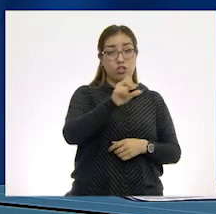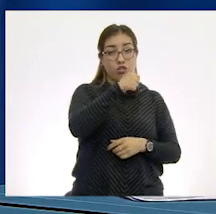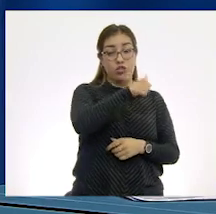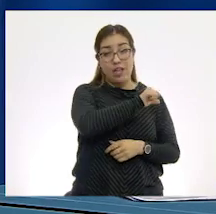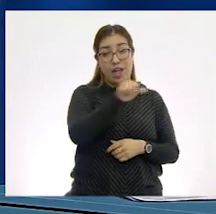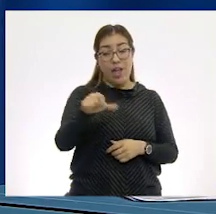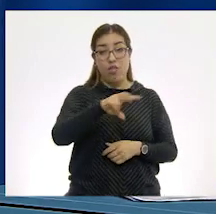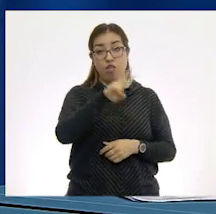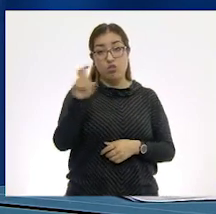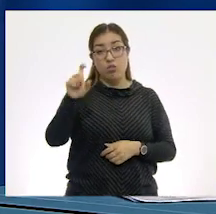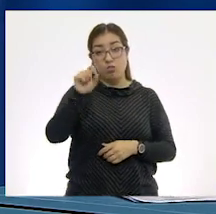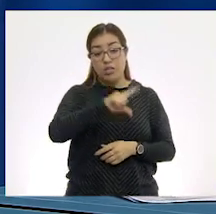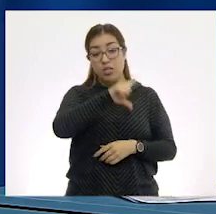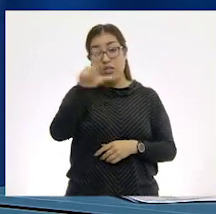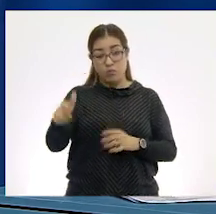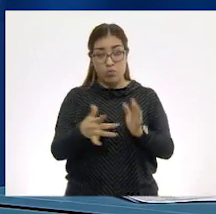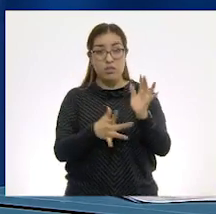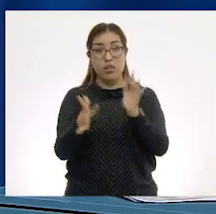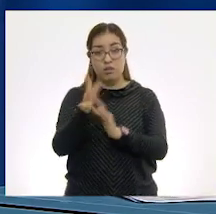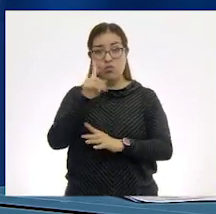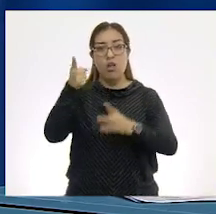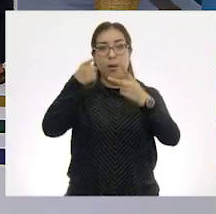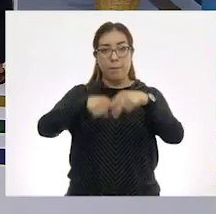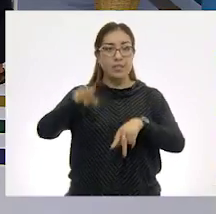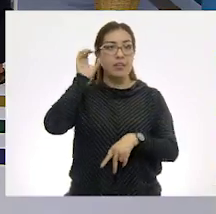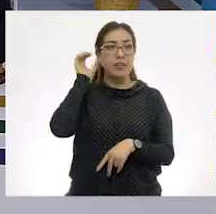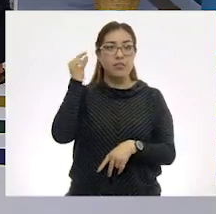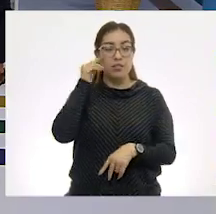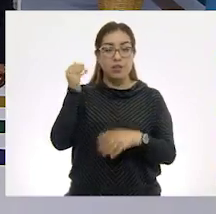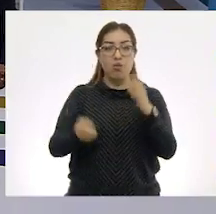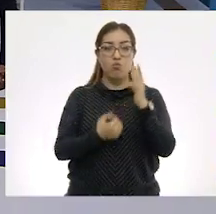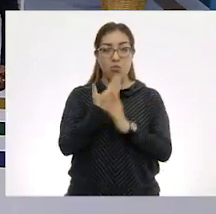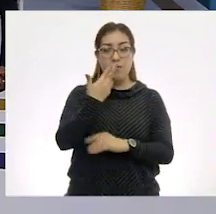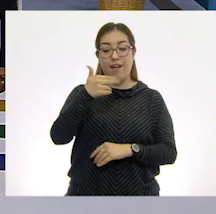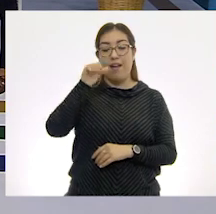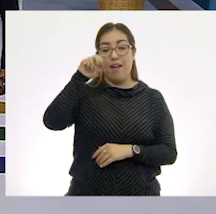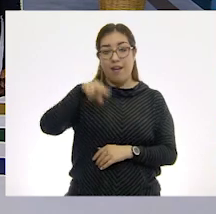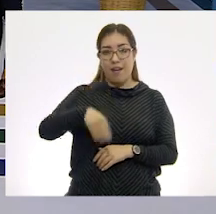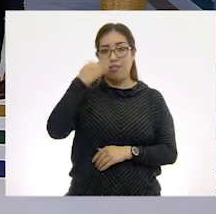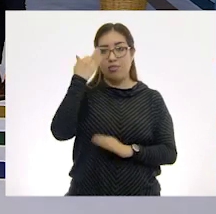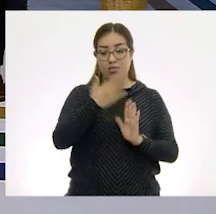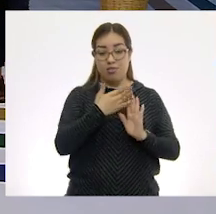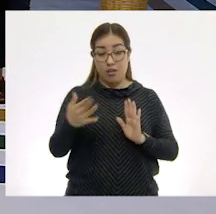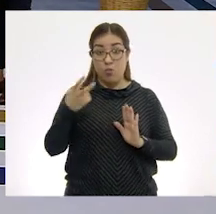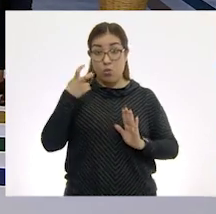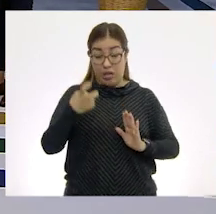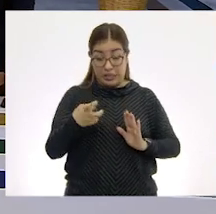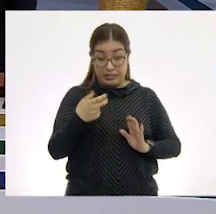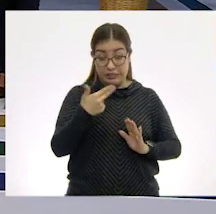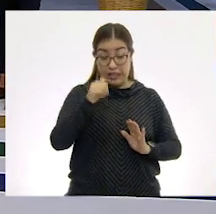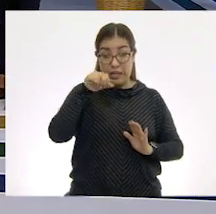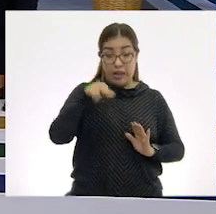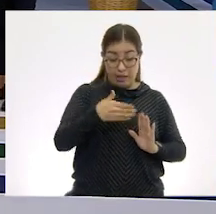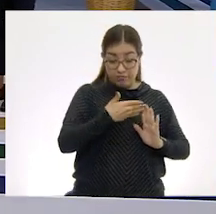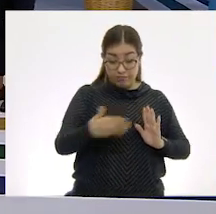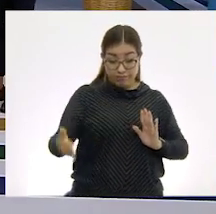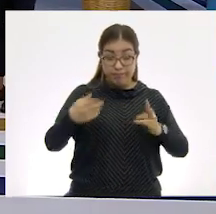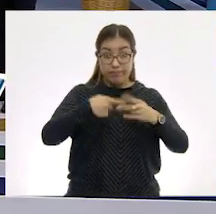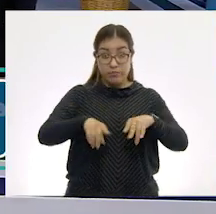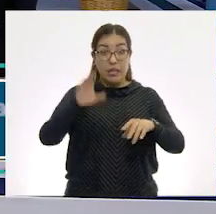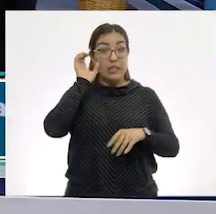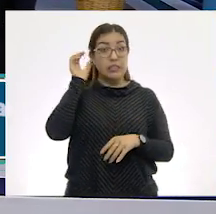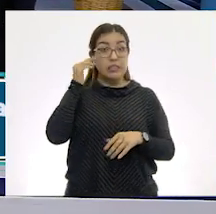Cristo, iniciando el periodo de la dinastía Han. En el transcurso de la dinastía Han, inició la expansión de